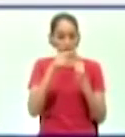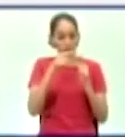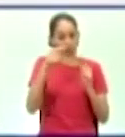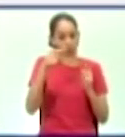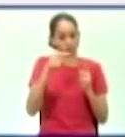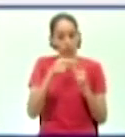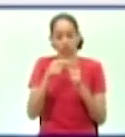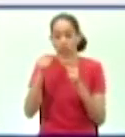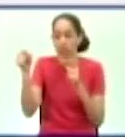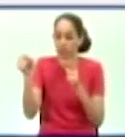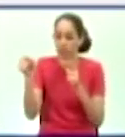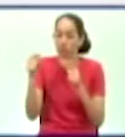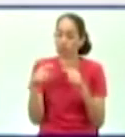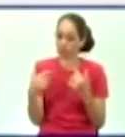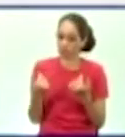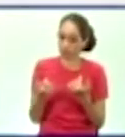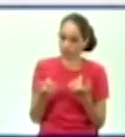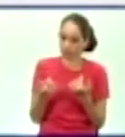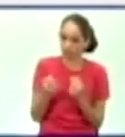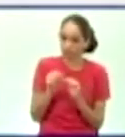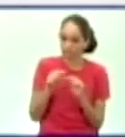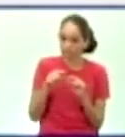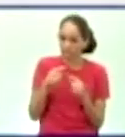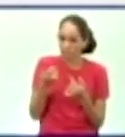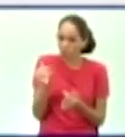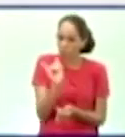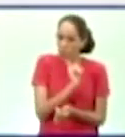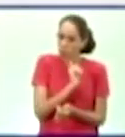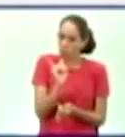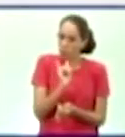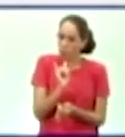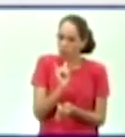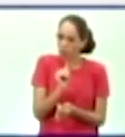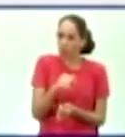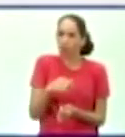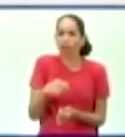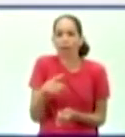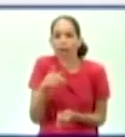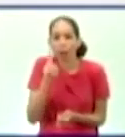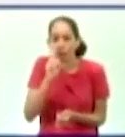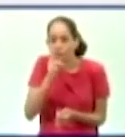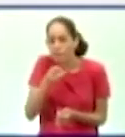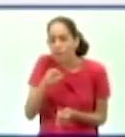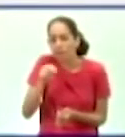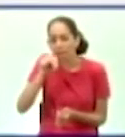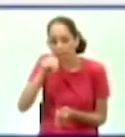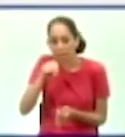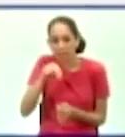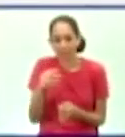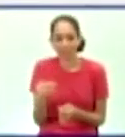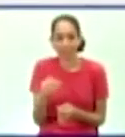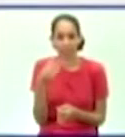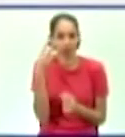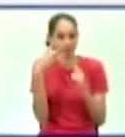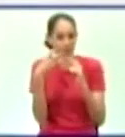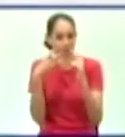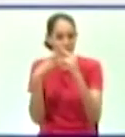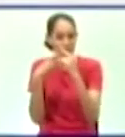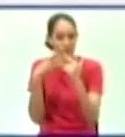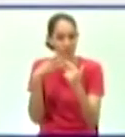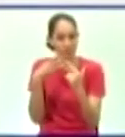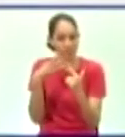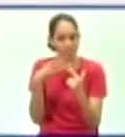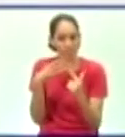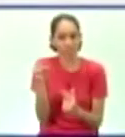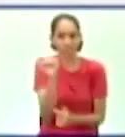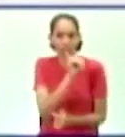radio. Y como es igual a PN, entonces los tres segmentos tienen la misma longitud. Pero